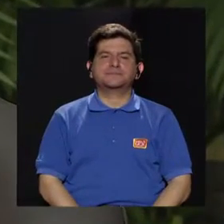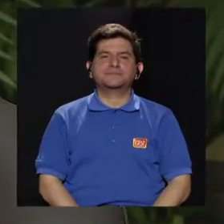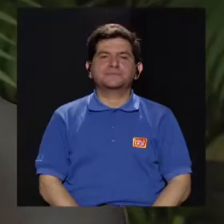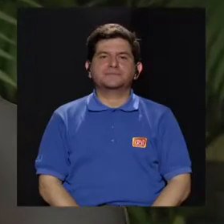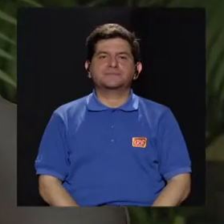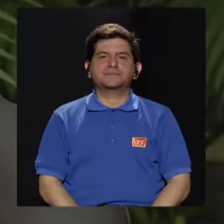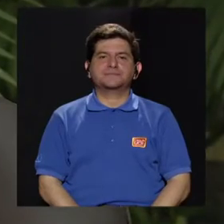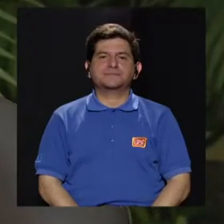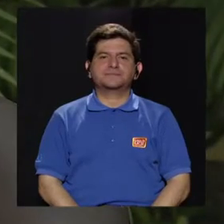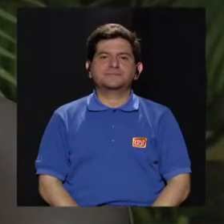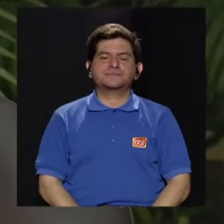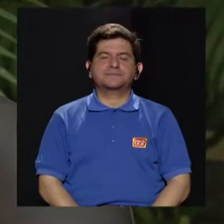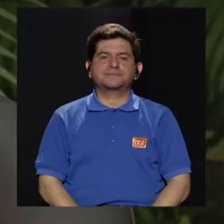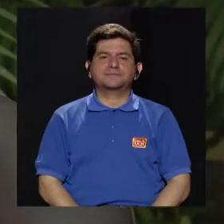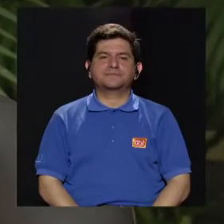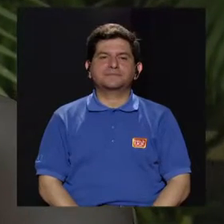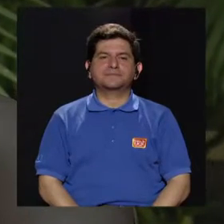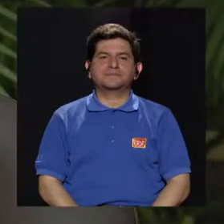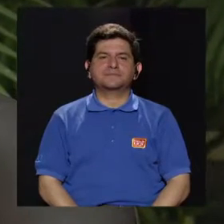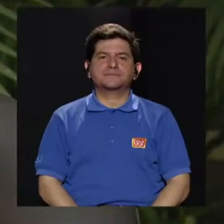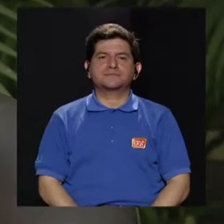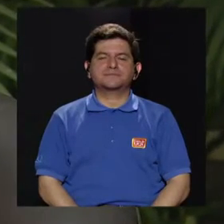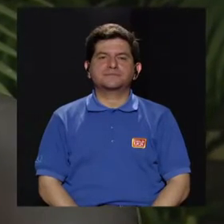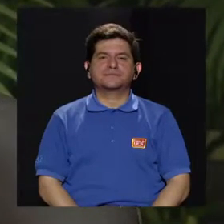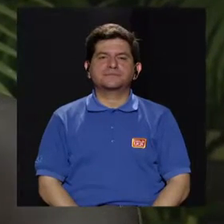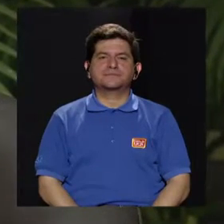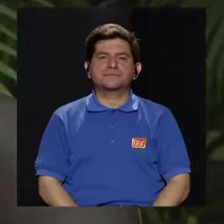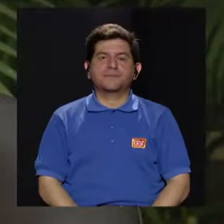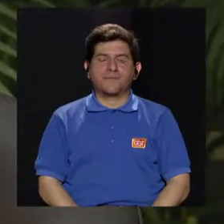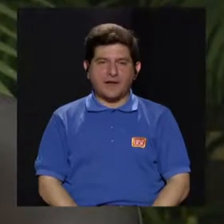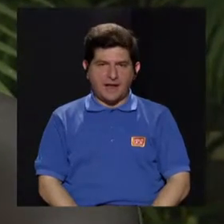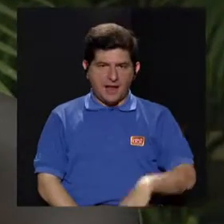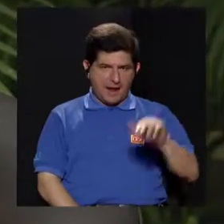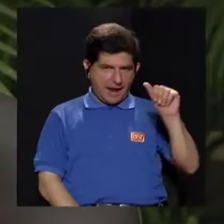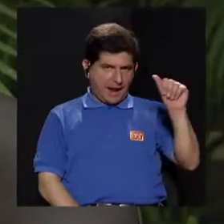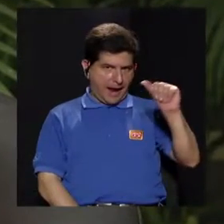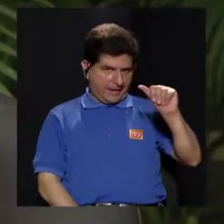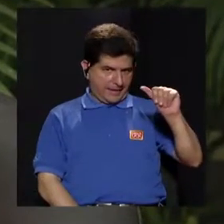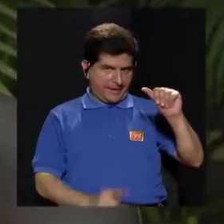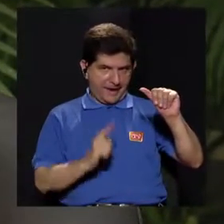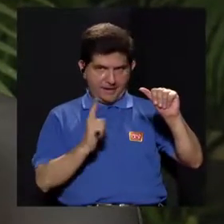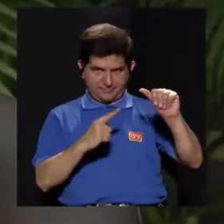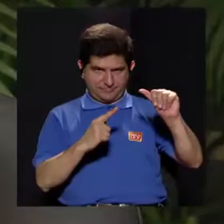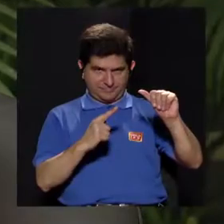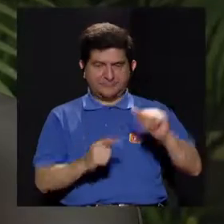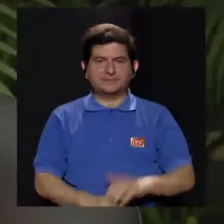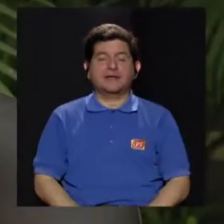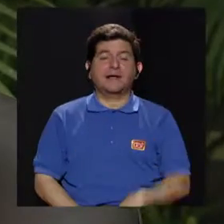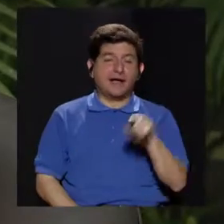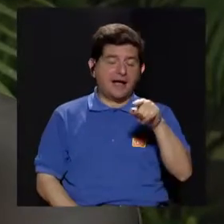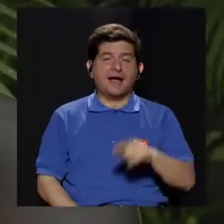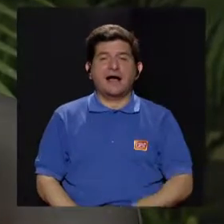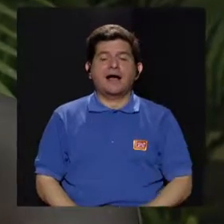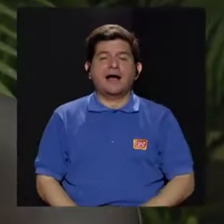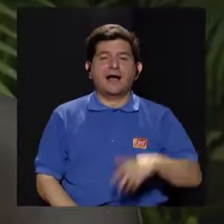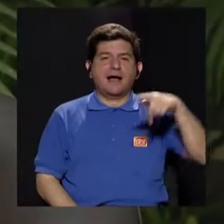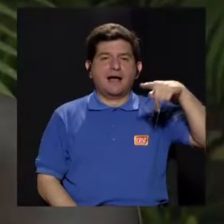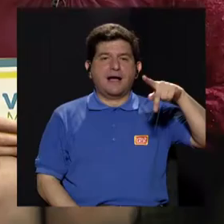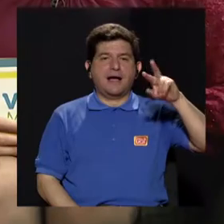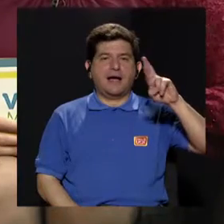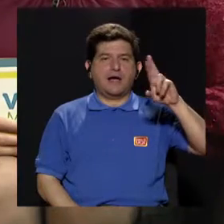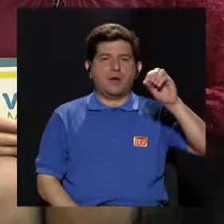Uno es la alergia. La alergia a la proteína de la leche de